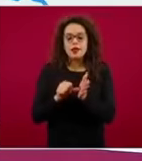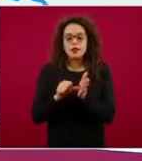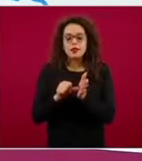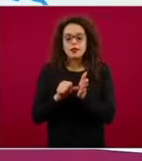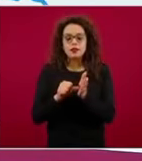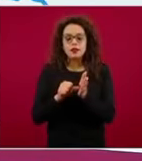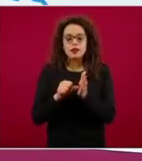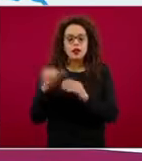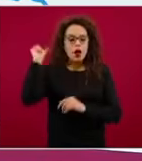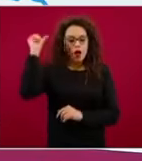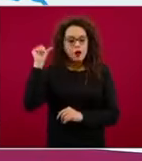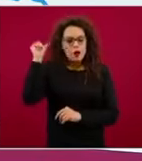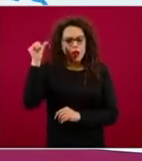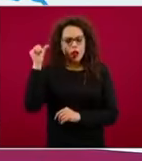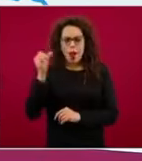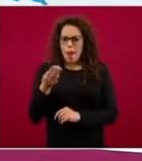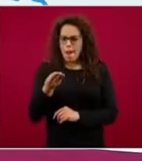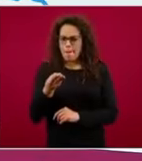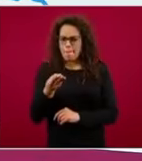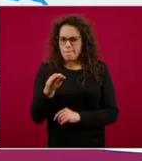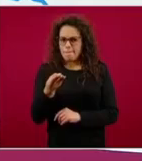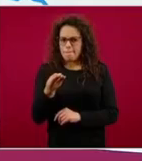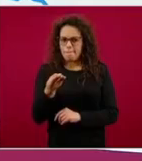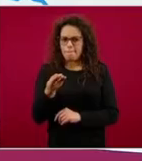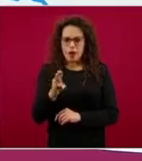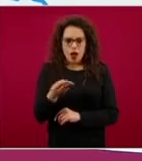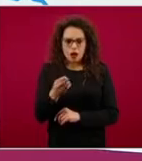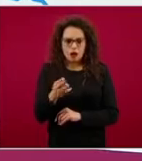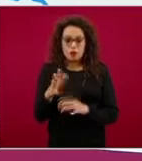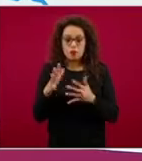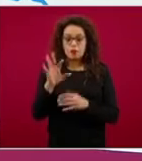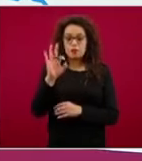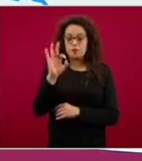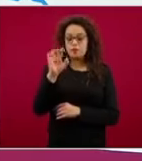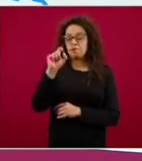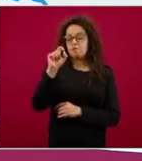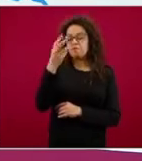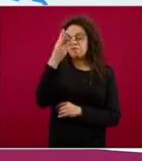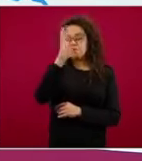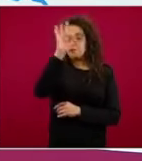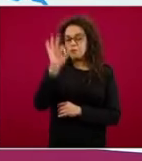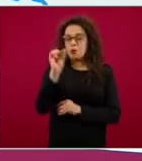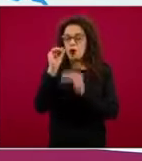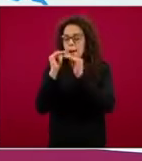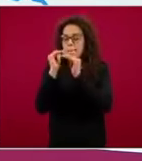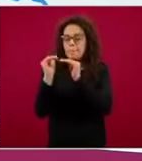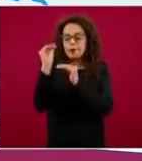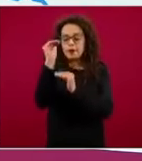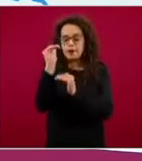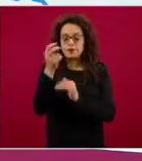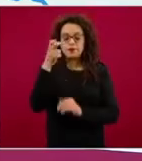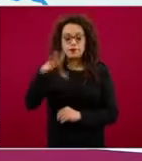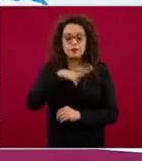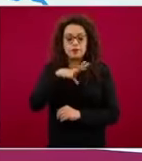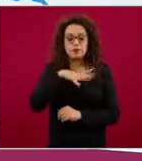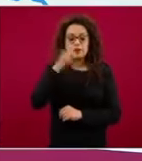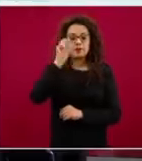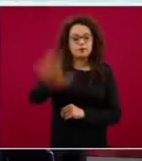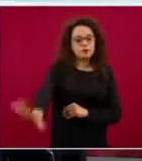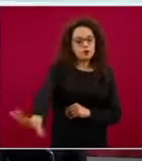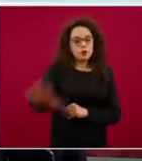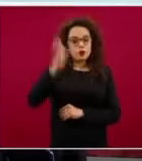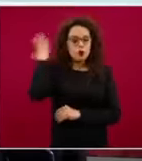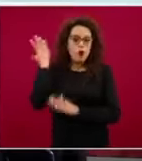abril-mayo, con un poco más de 23%, cuando teníamos el incremento rápido